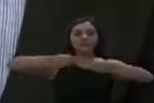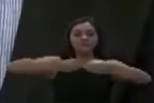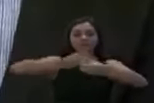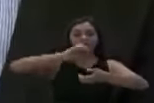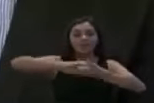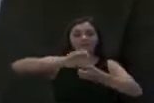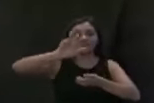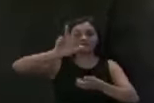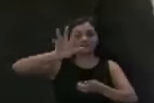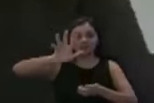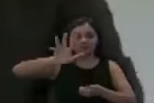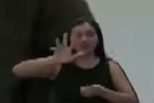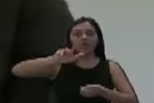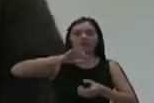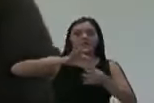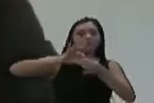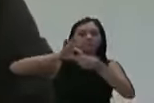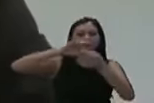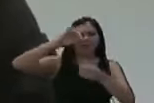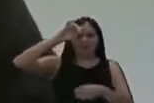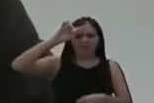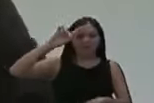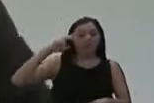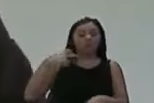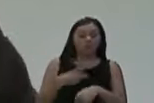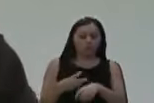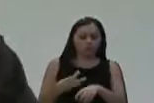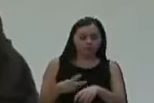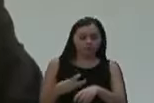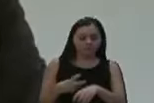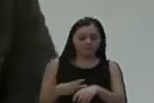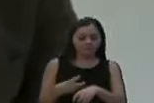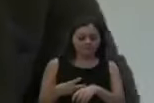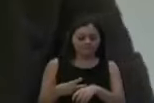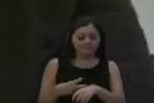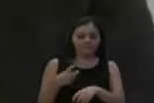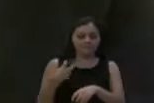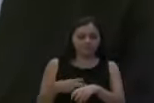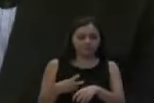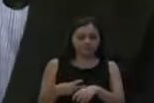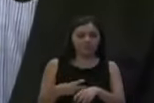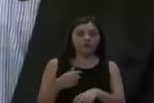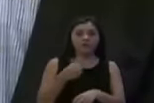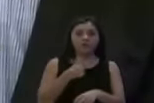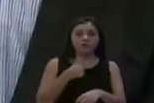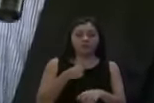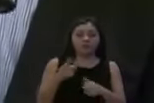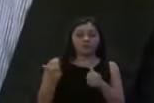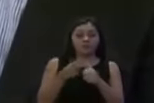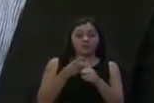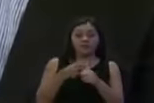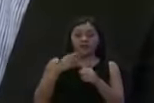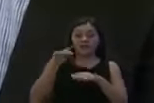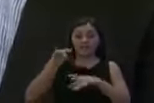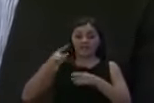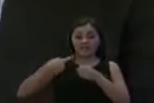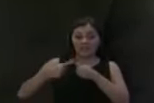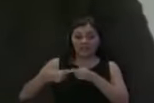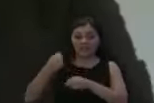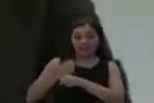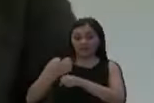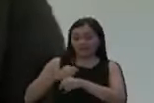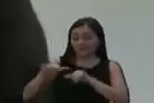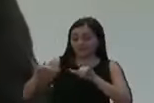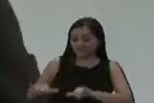heridos ha sido días Muy duros en mi primera salida de Quito Y qué bueno que sea esta tierra bendita tunguragua porque esto